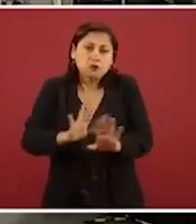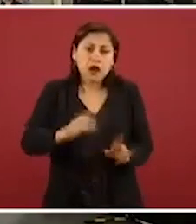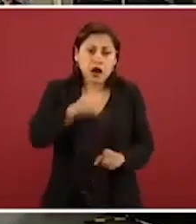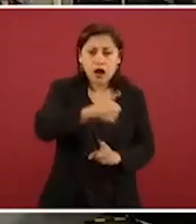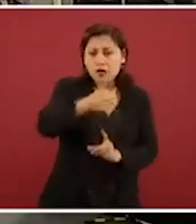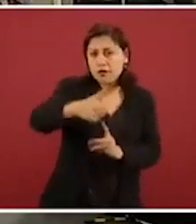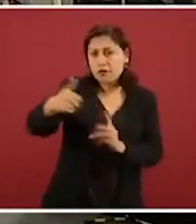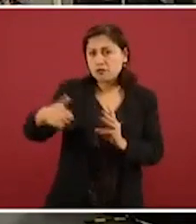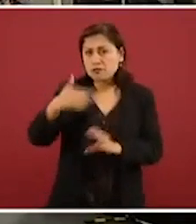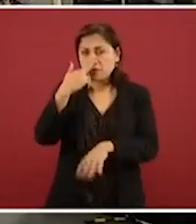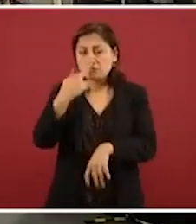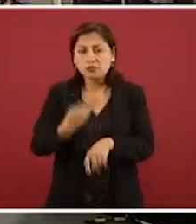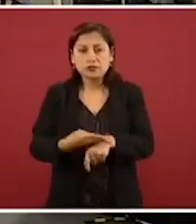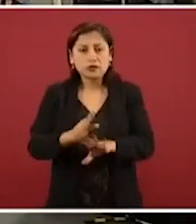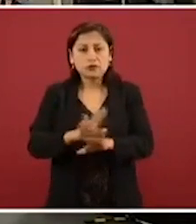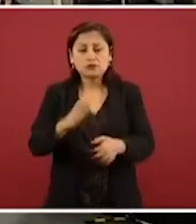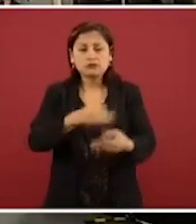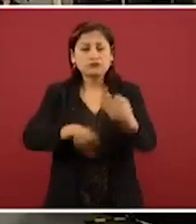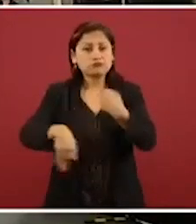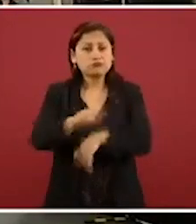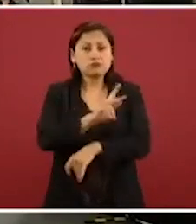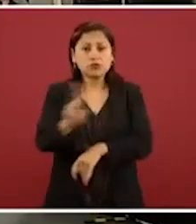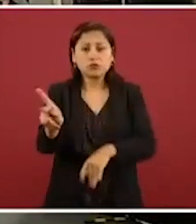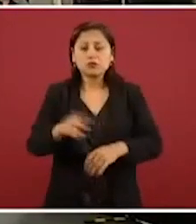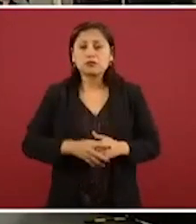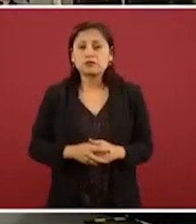Todos, todos, todos, todos.